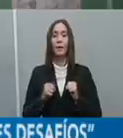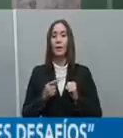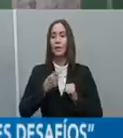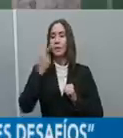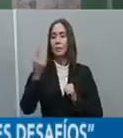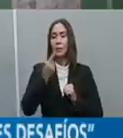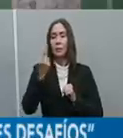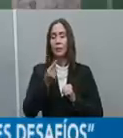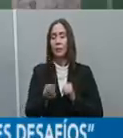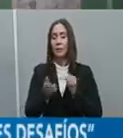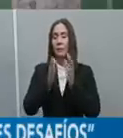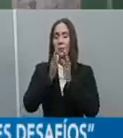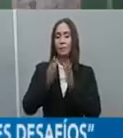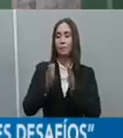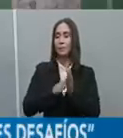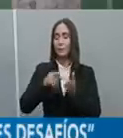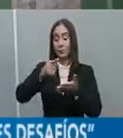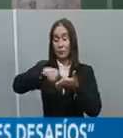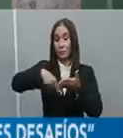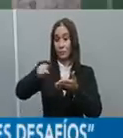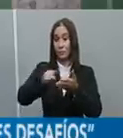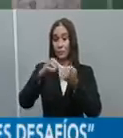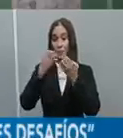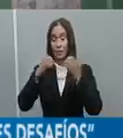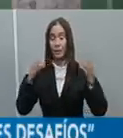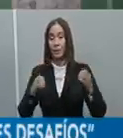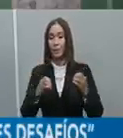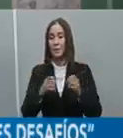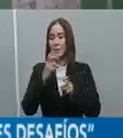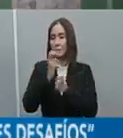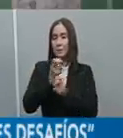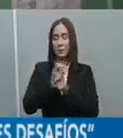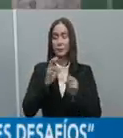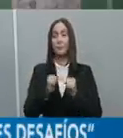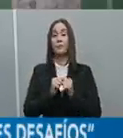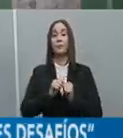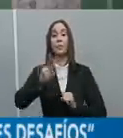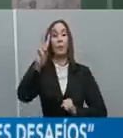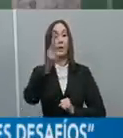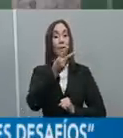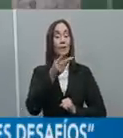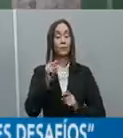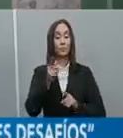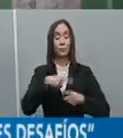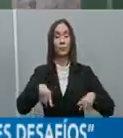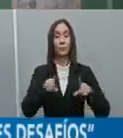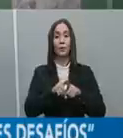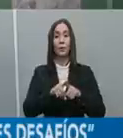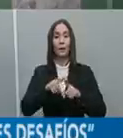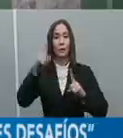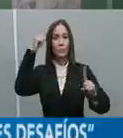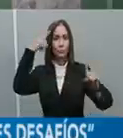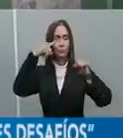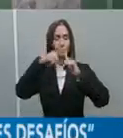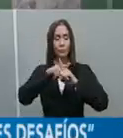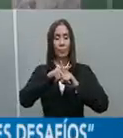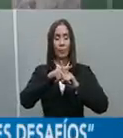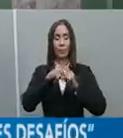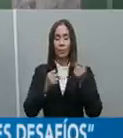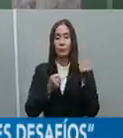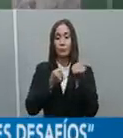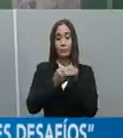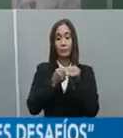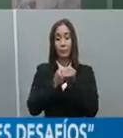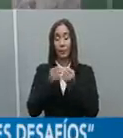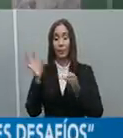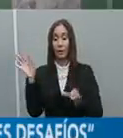hace más difícil conseguir su aprobación. Y en segundo lugar, con el propósito de contribuir a que el proceso electoral se